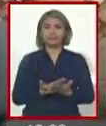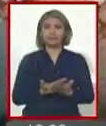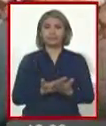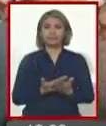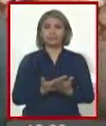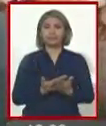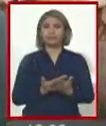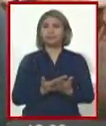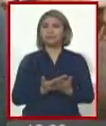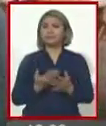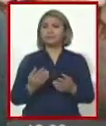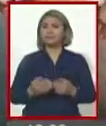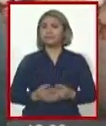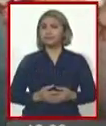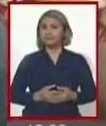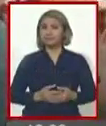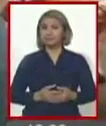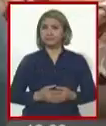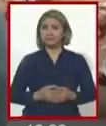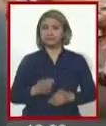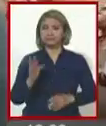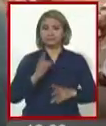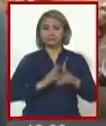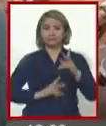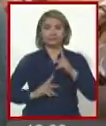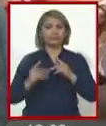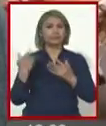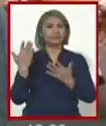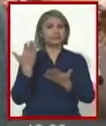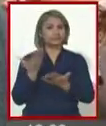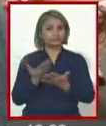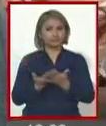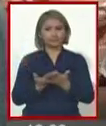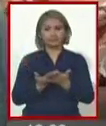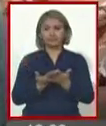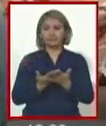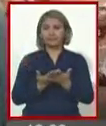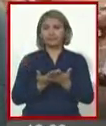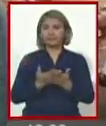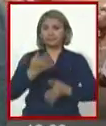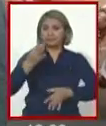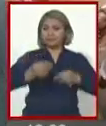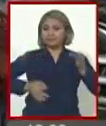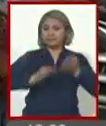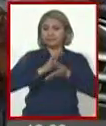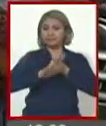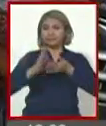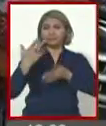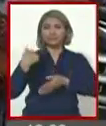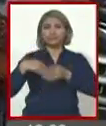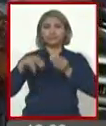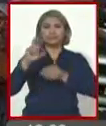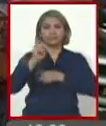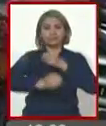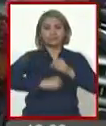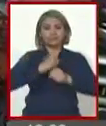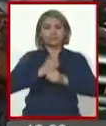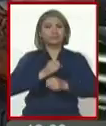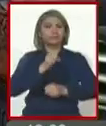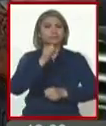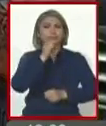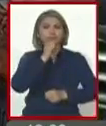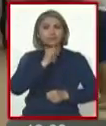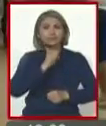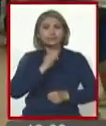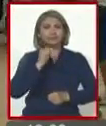yo a todo el pueblo que venga, que hagan justicia por nosotros. Fueron 30 años que estos